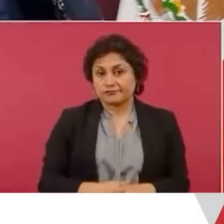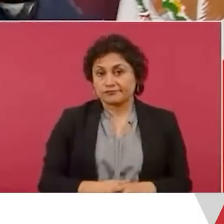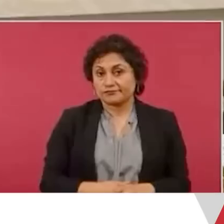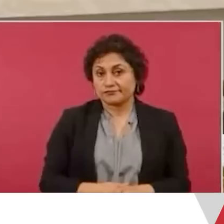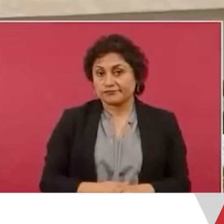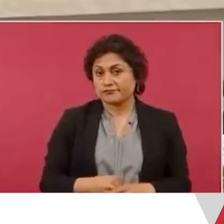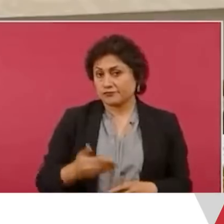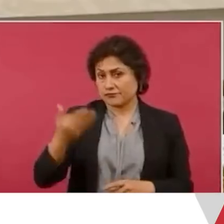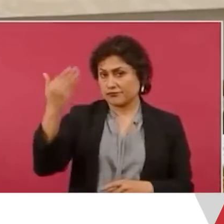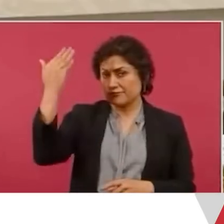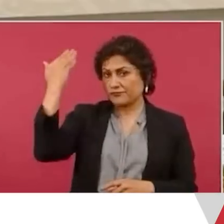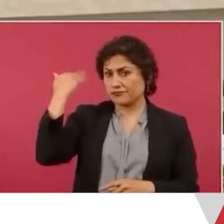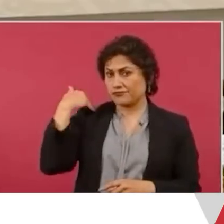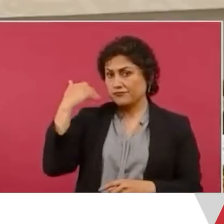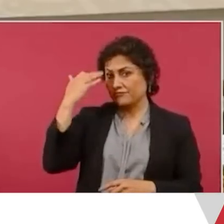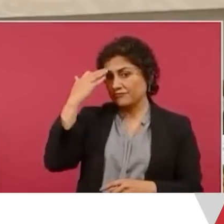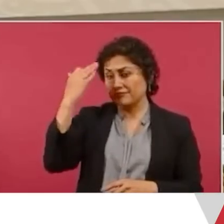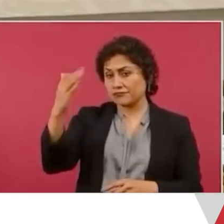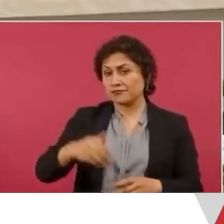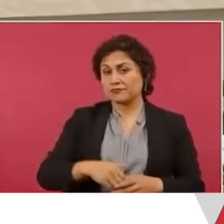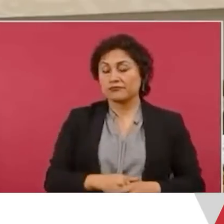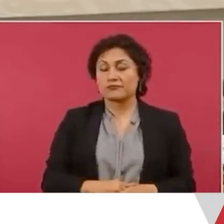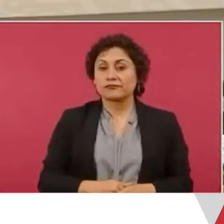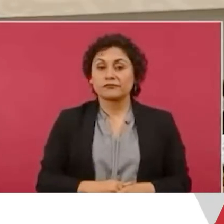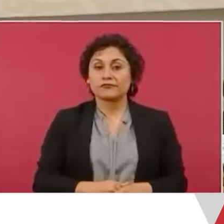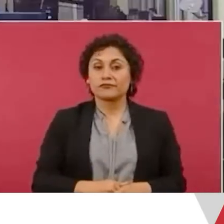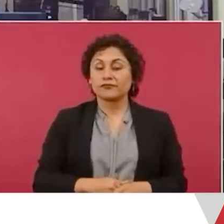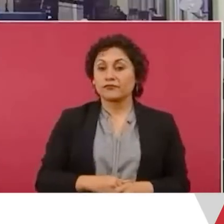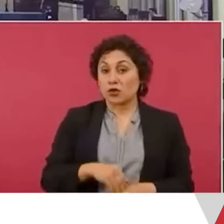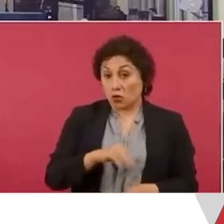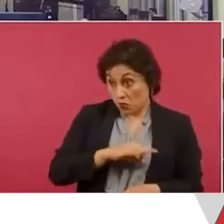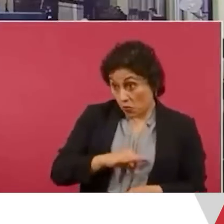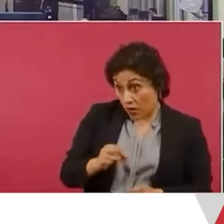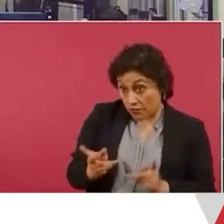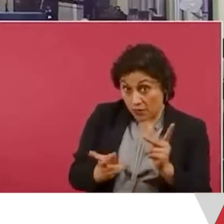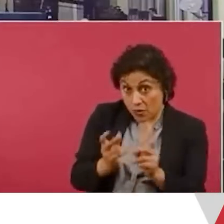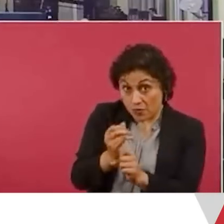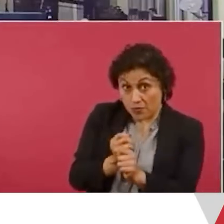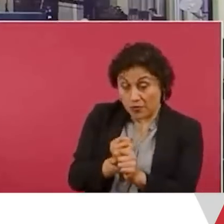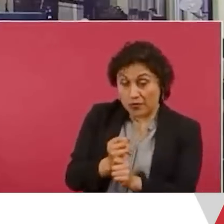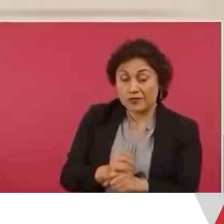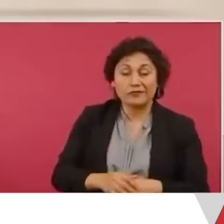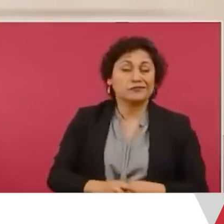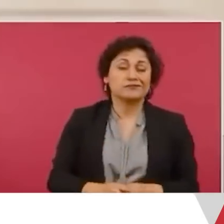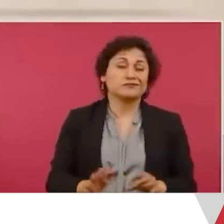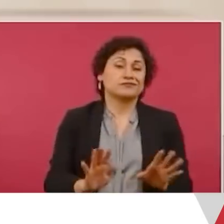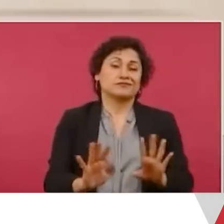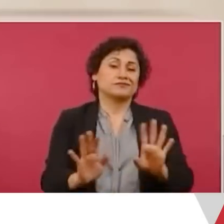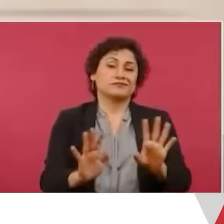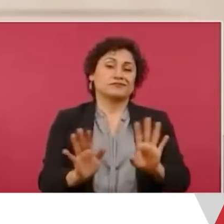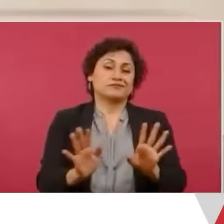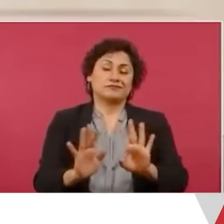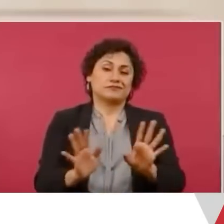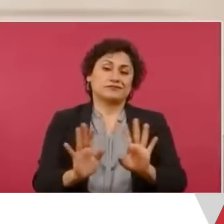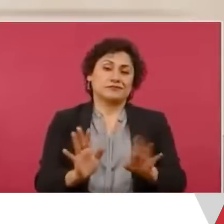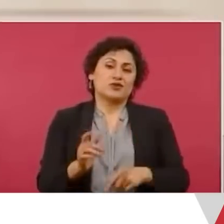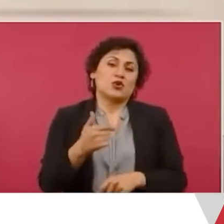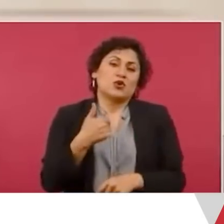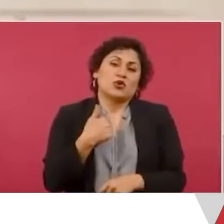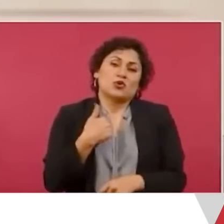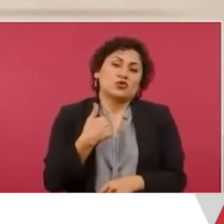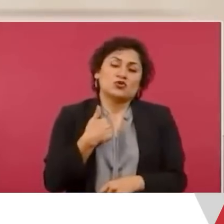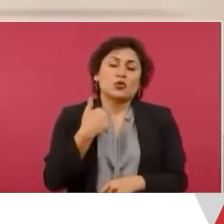mucho tiempo. ¿Podría decir que es un narcoestado? No, no okay. Quiero así decirlo, ¿no? Porque no es